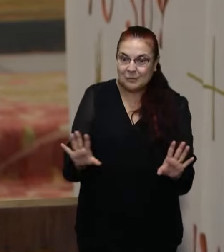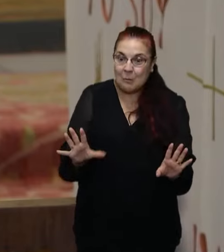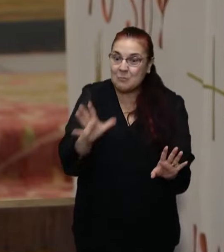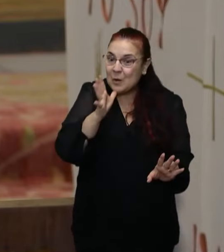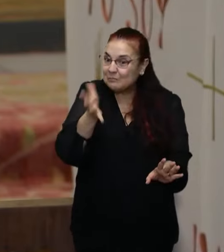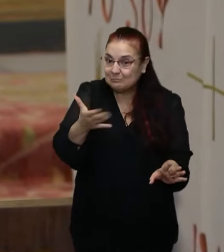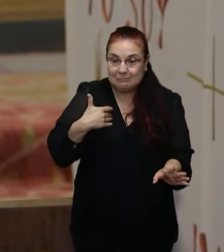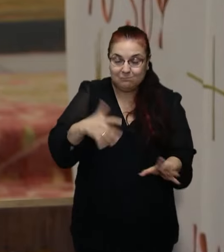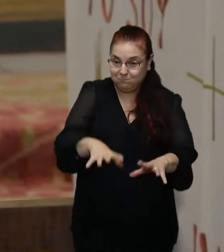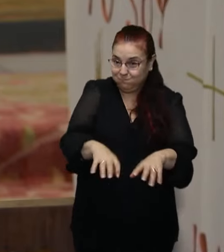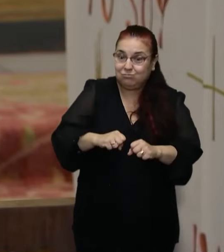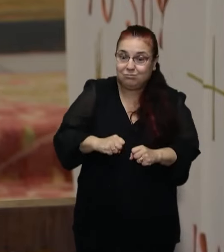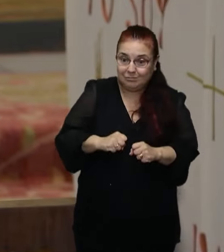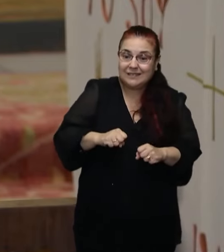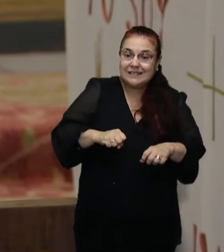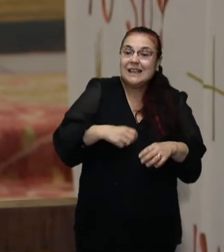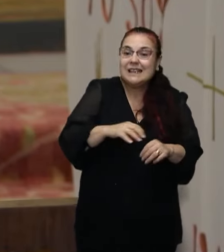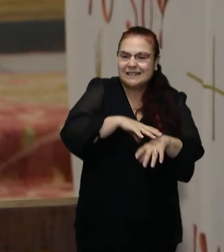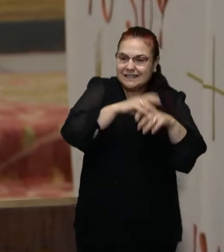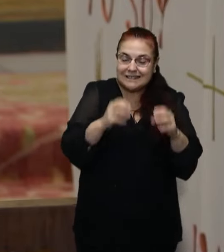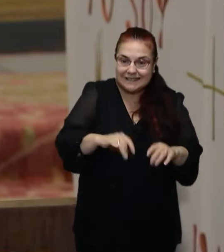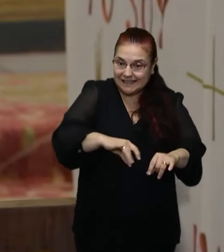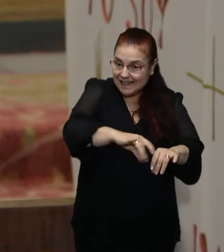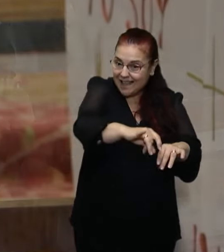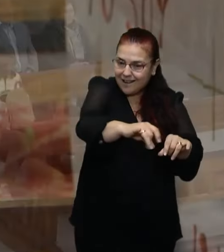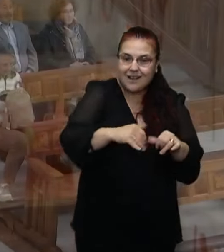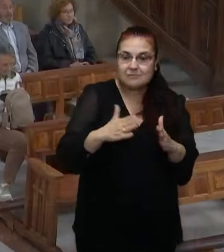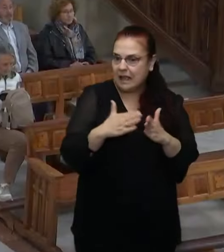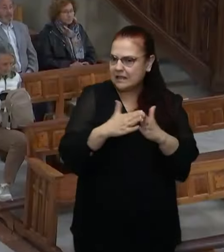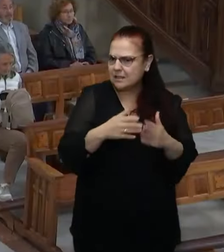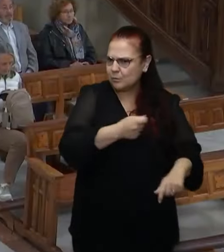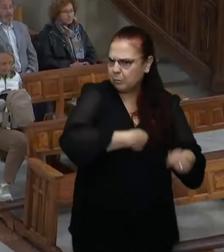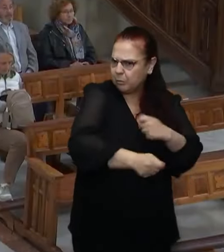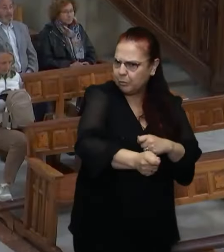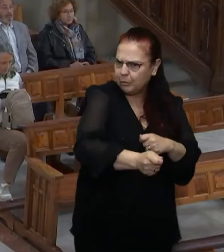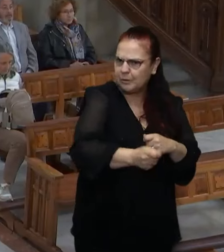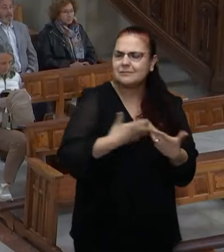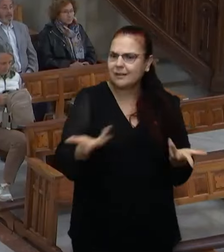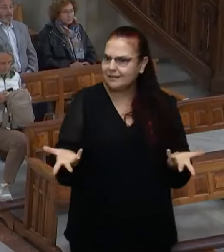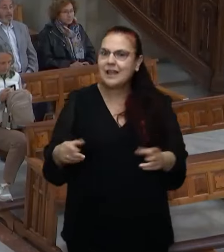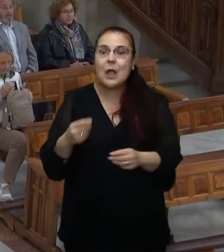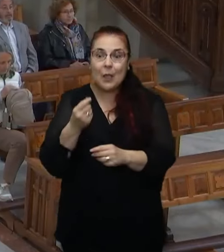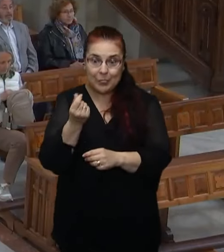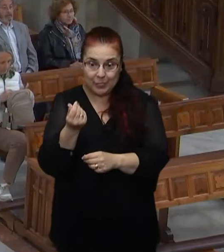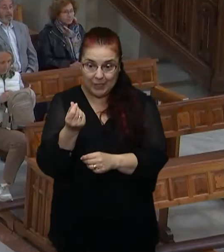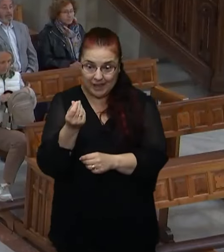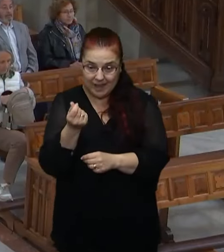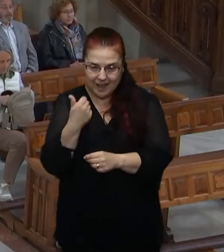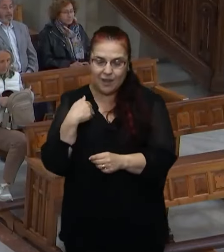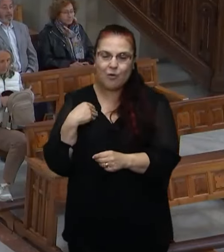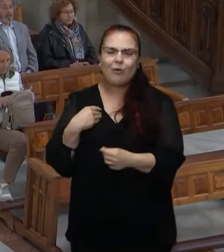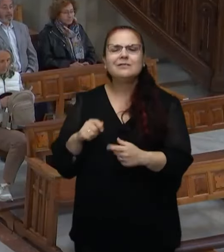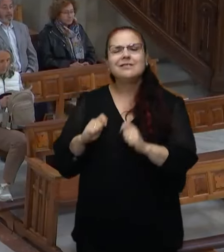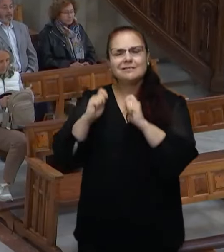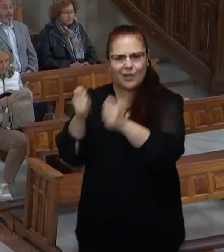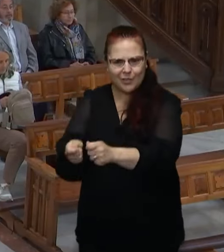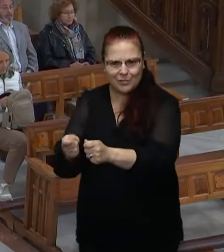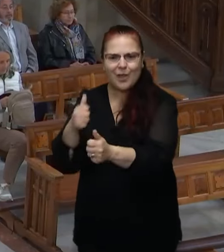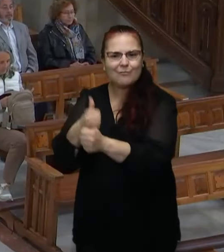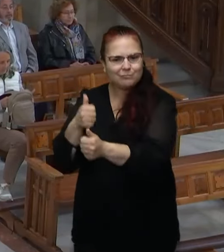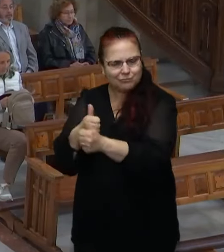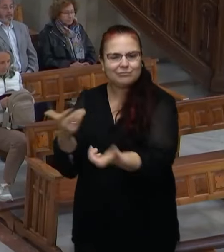que poseían tierras o casas las vendían. Traían el dinero y lo ponían a disposición de